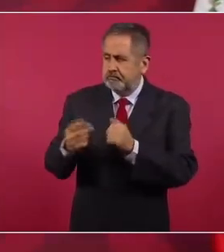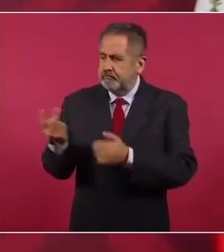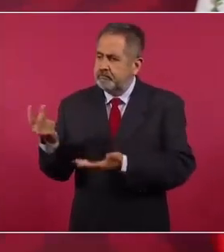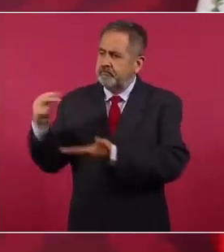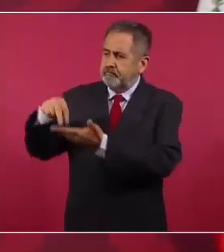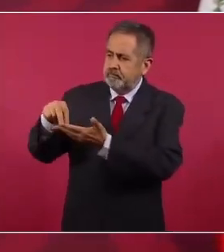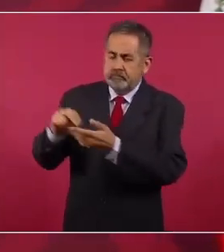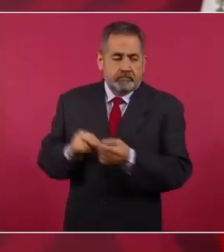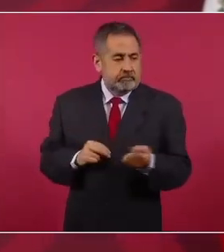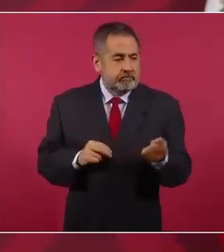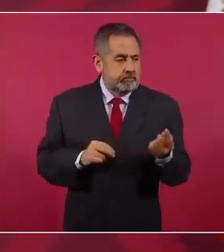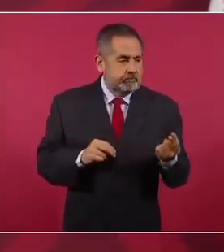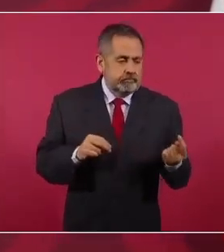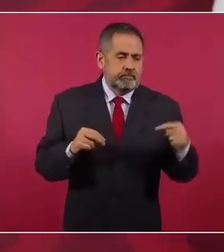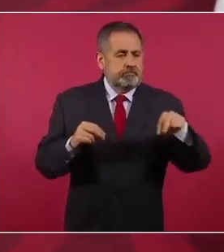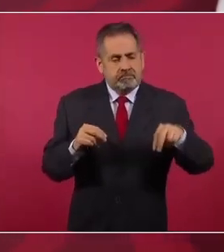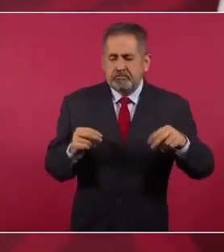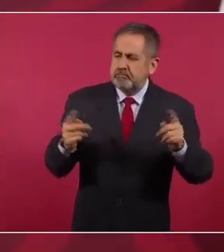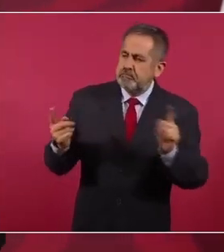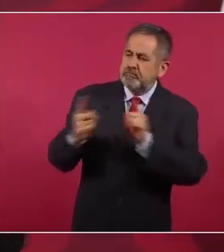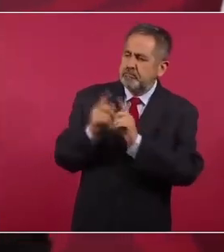el empresario